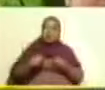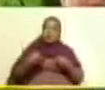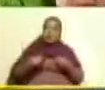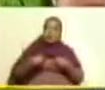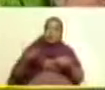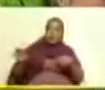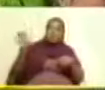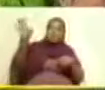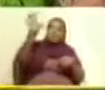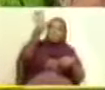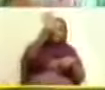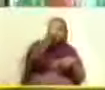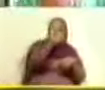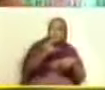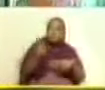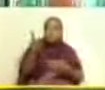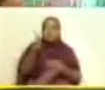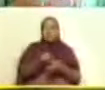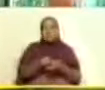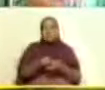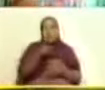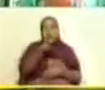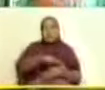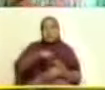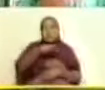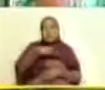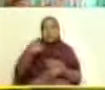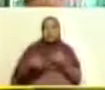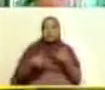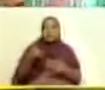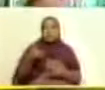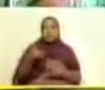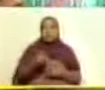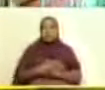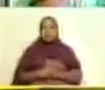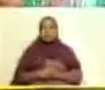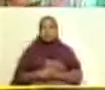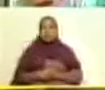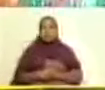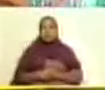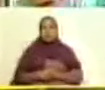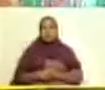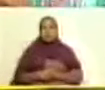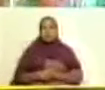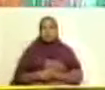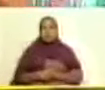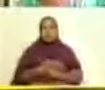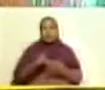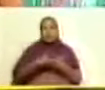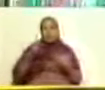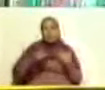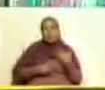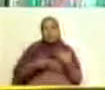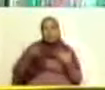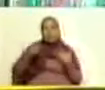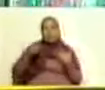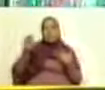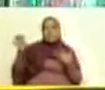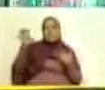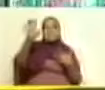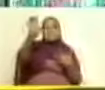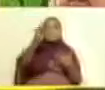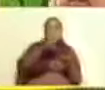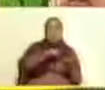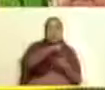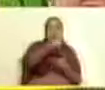exterior. Parte de esta misión se está haciendo porque el plan Vuelta a la Patria es parte de